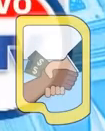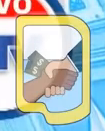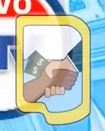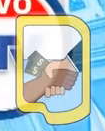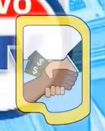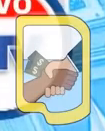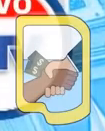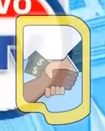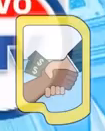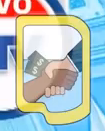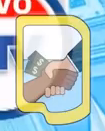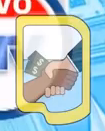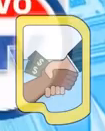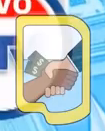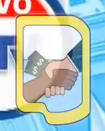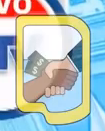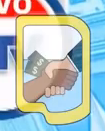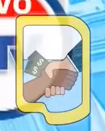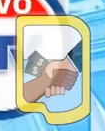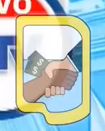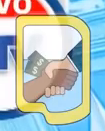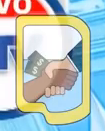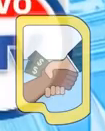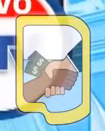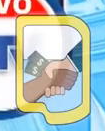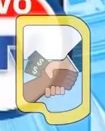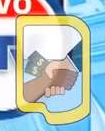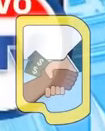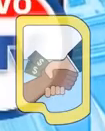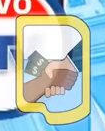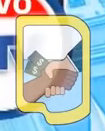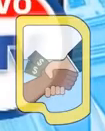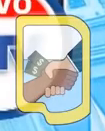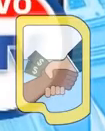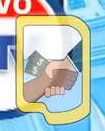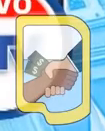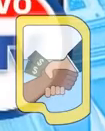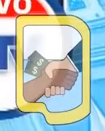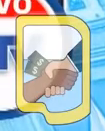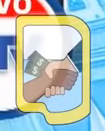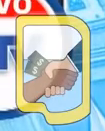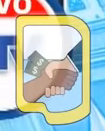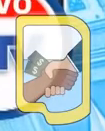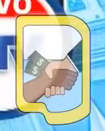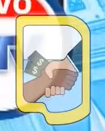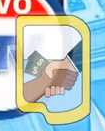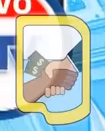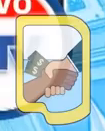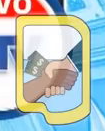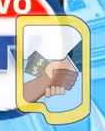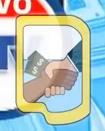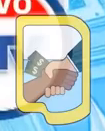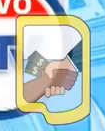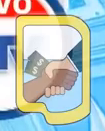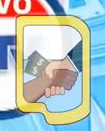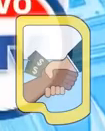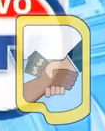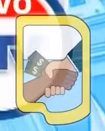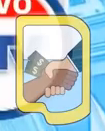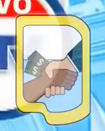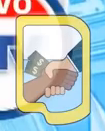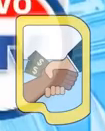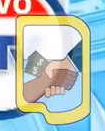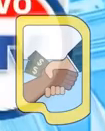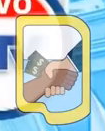pedidos de pagos indebidos o exigencias de intermediarios. En ese sentido, seguimos a disposición del gobierno para